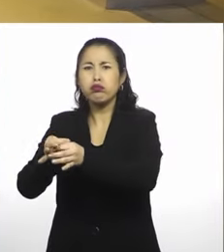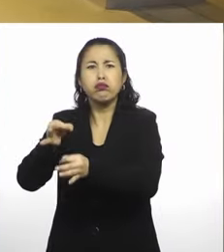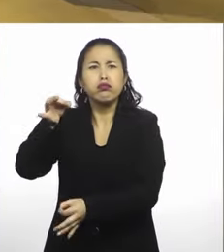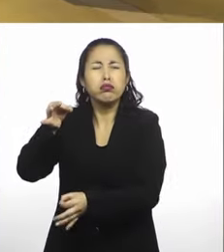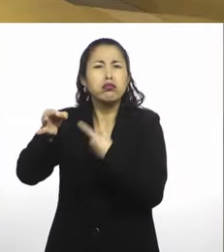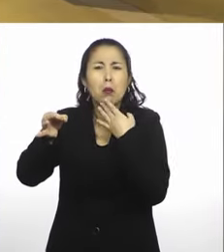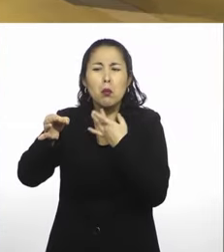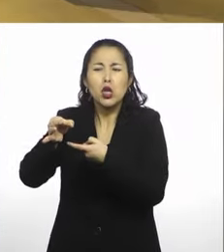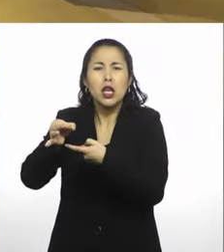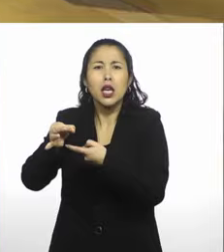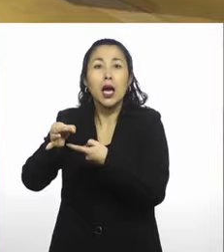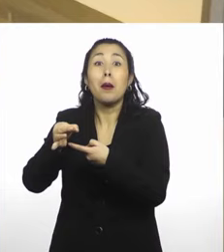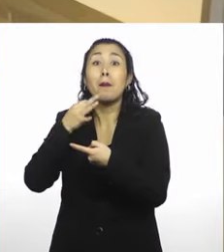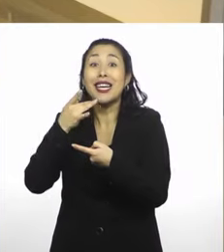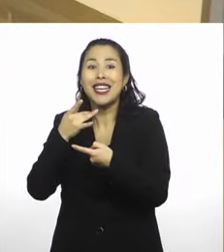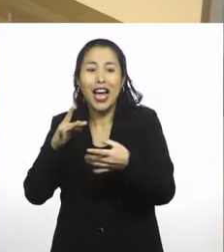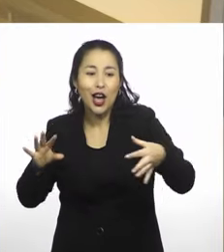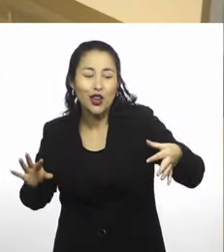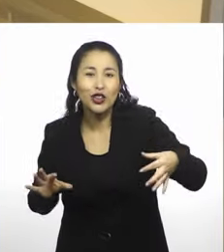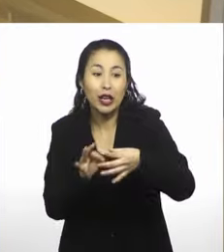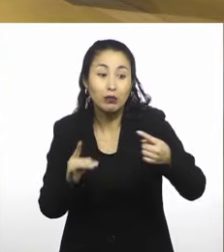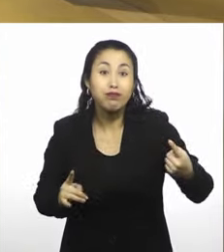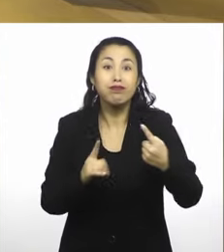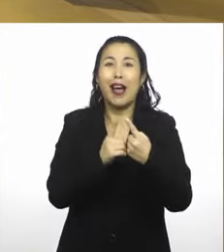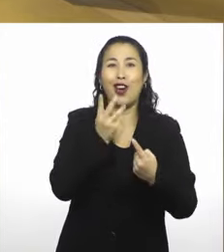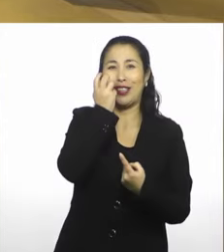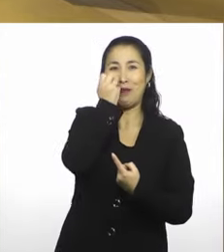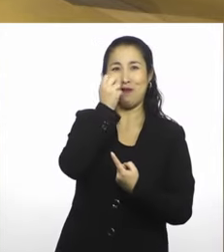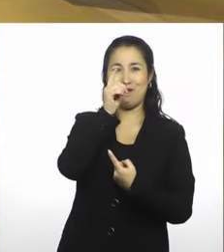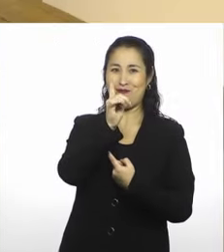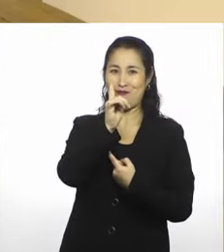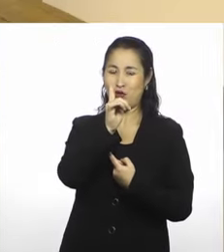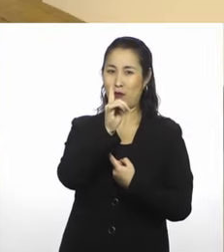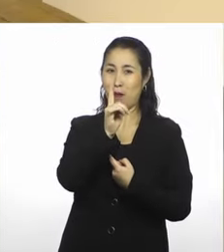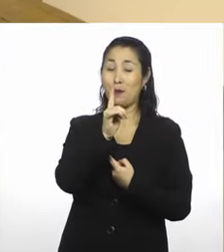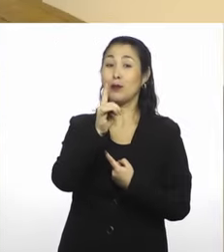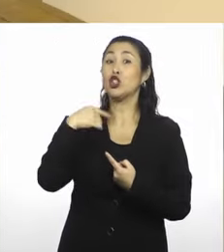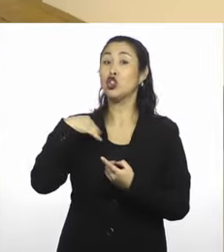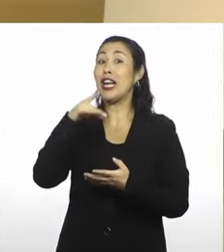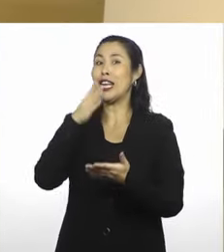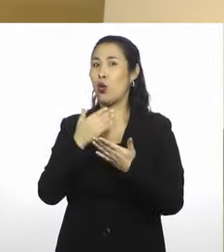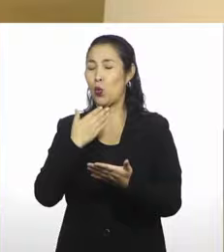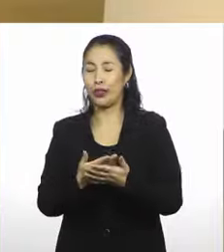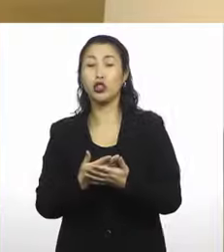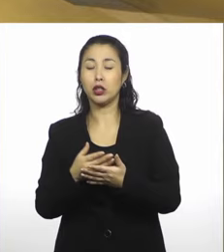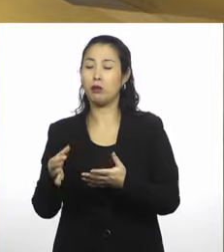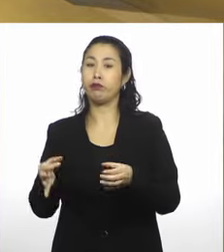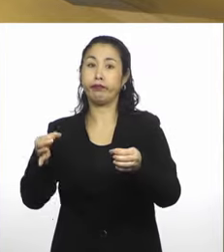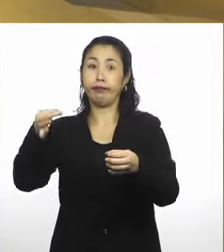cartón? Es para asegurarnos que no se va a mezclar al momento de nosotros agregarlo. Entonces lo voy a agregar con la